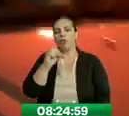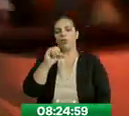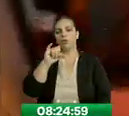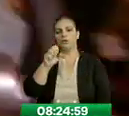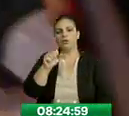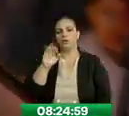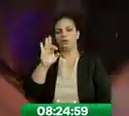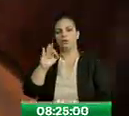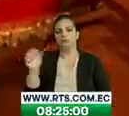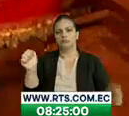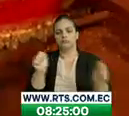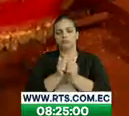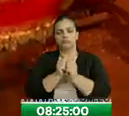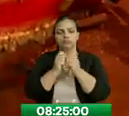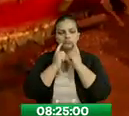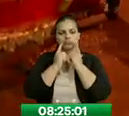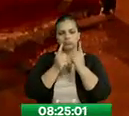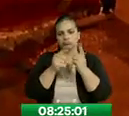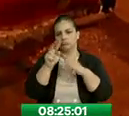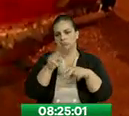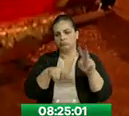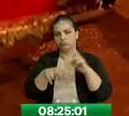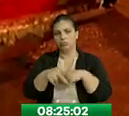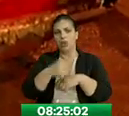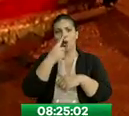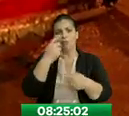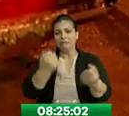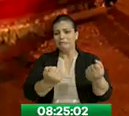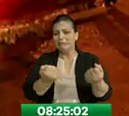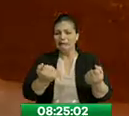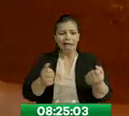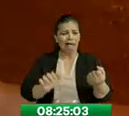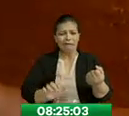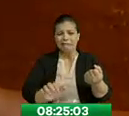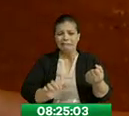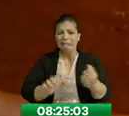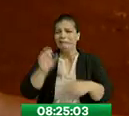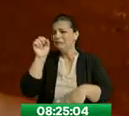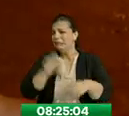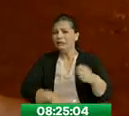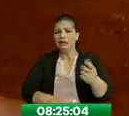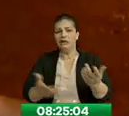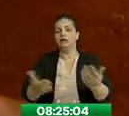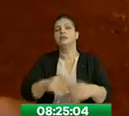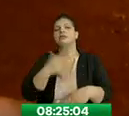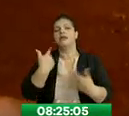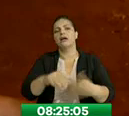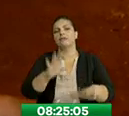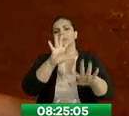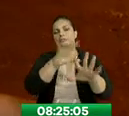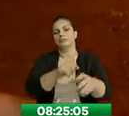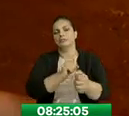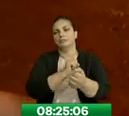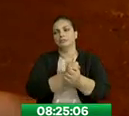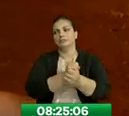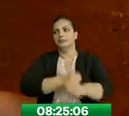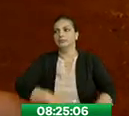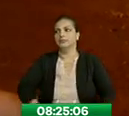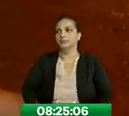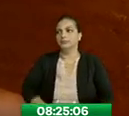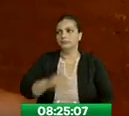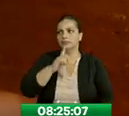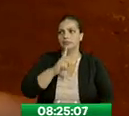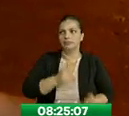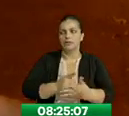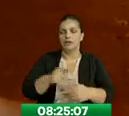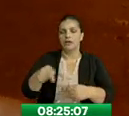ese barrio. El conductor está en manos de los organismos de justicia. Que se ha estrellado contra la vivienda que se encuentra aquí en la intersección.